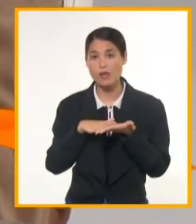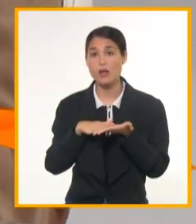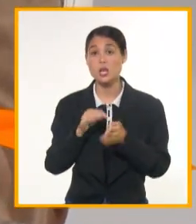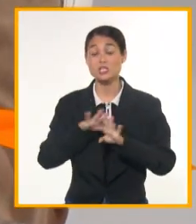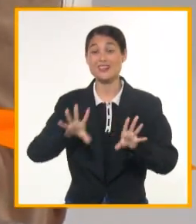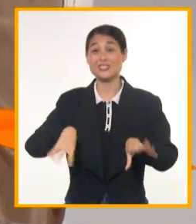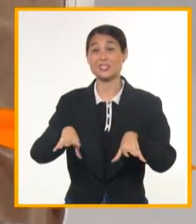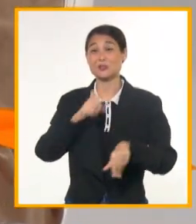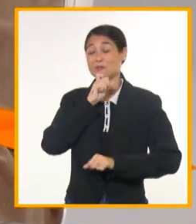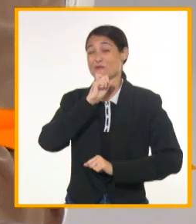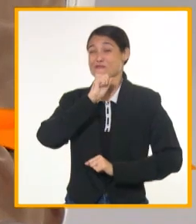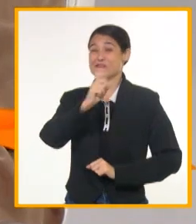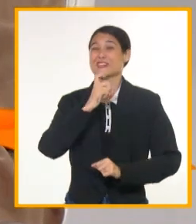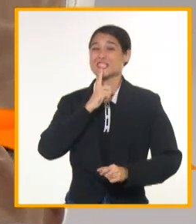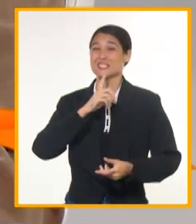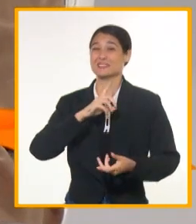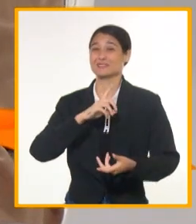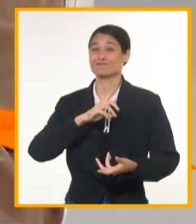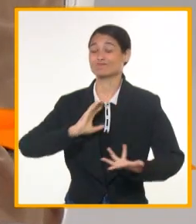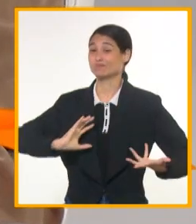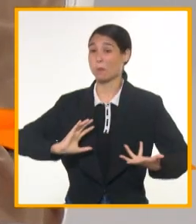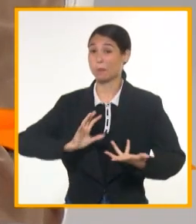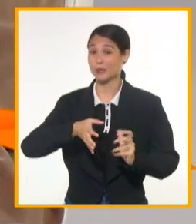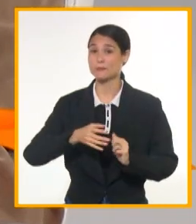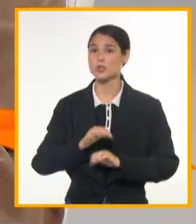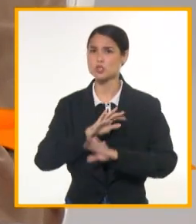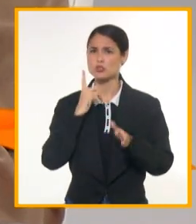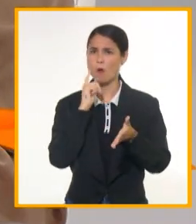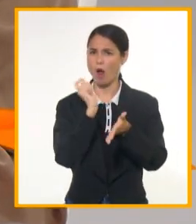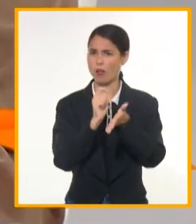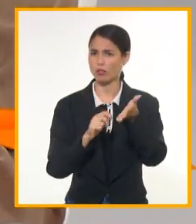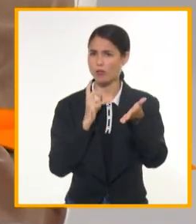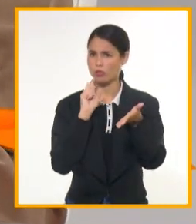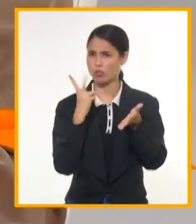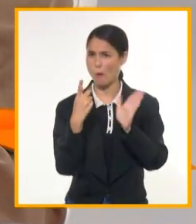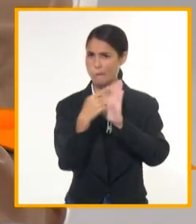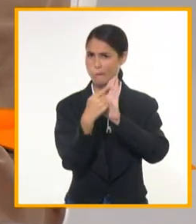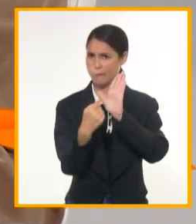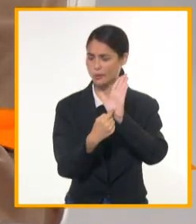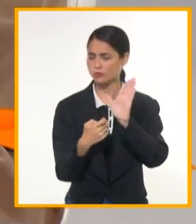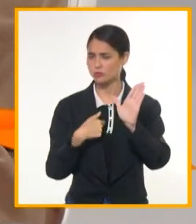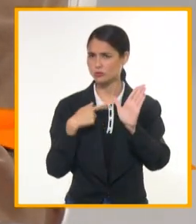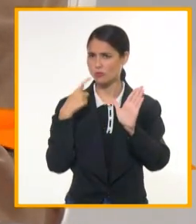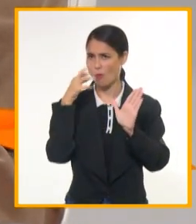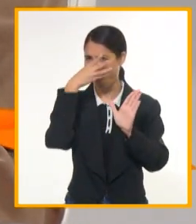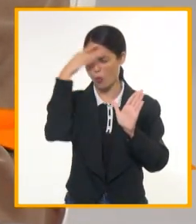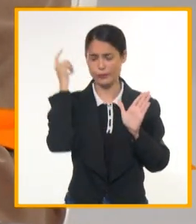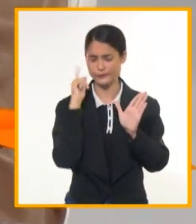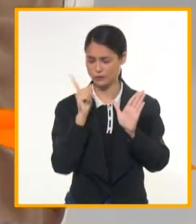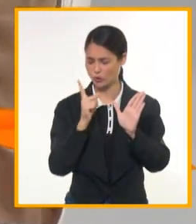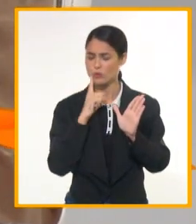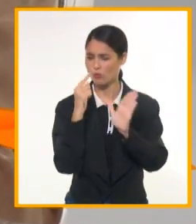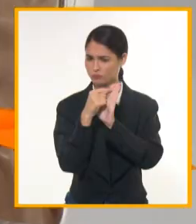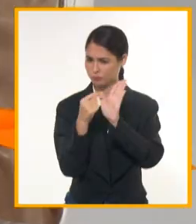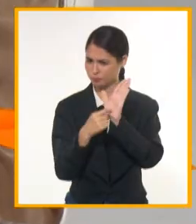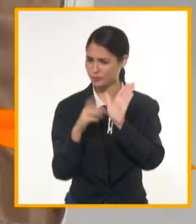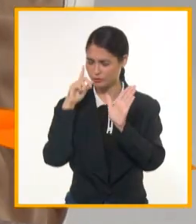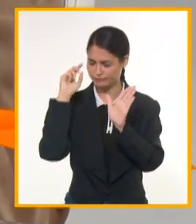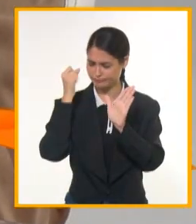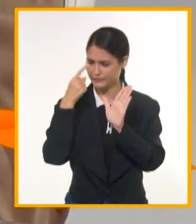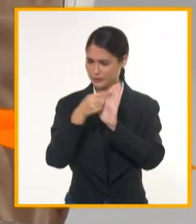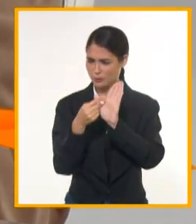muy cambiante. Yo tengo dos detallitos aquí anotados que no quiero que se me olviden para comenzar. Uno